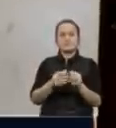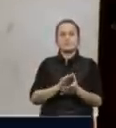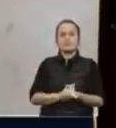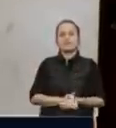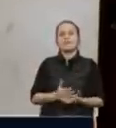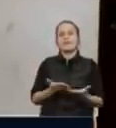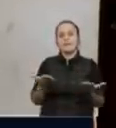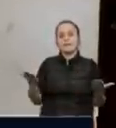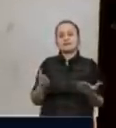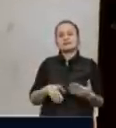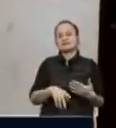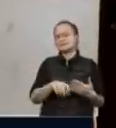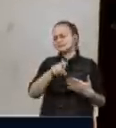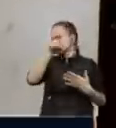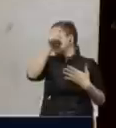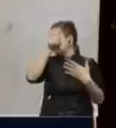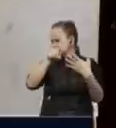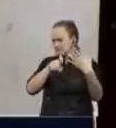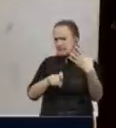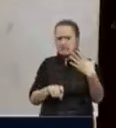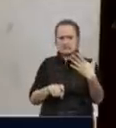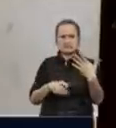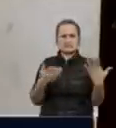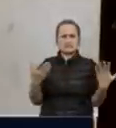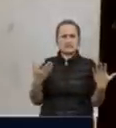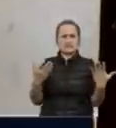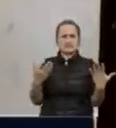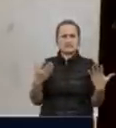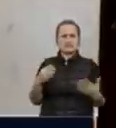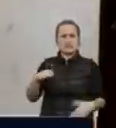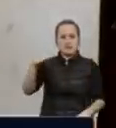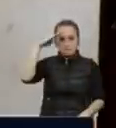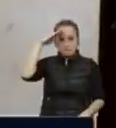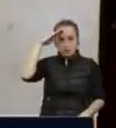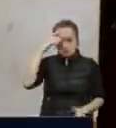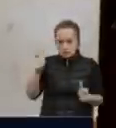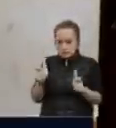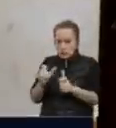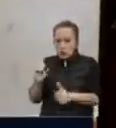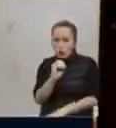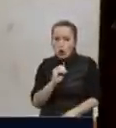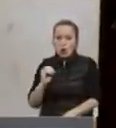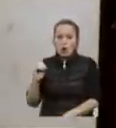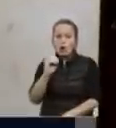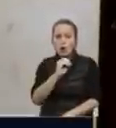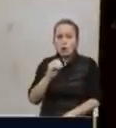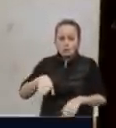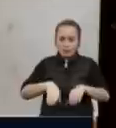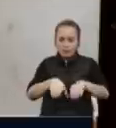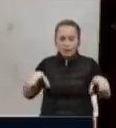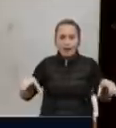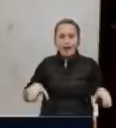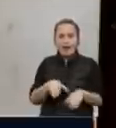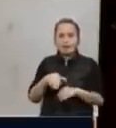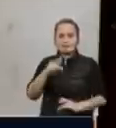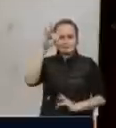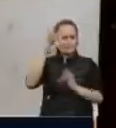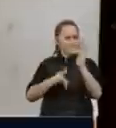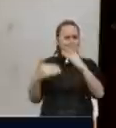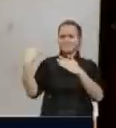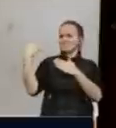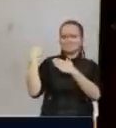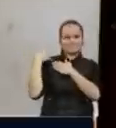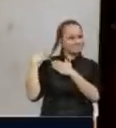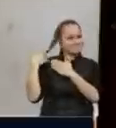bastantes necesidades que hay de hombres en la fuerza pública, tener destinados a actividades que no les